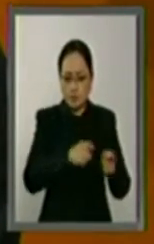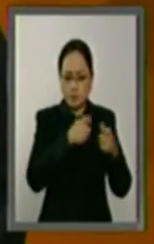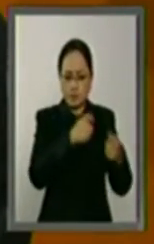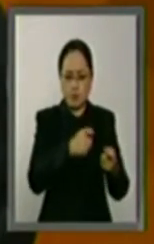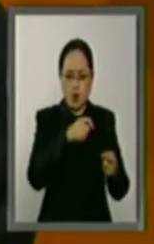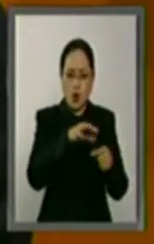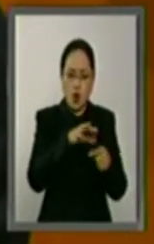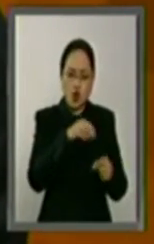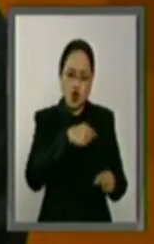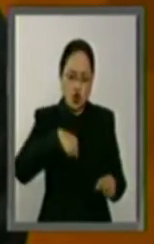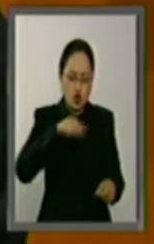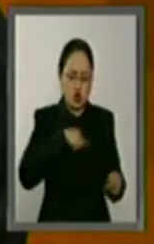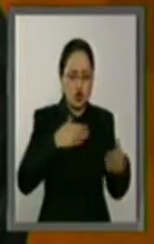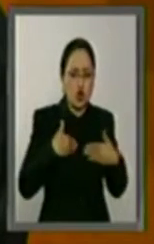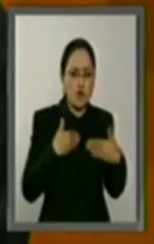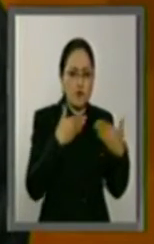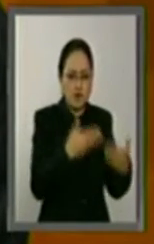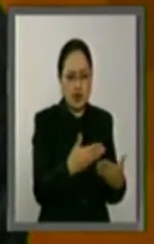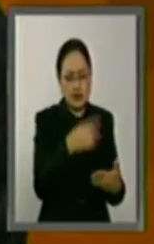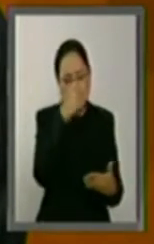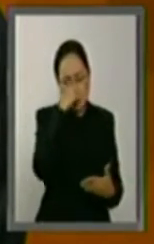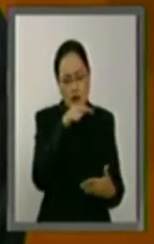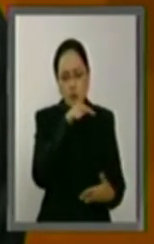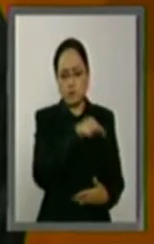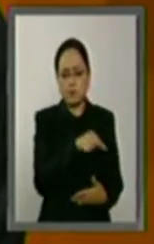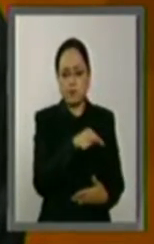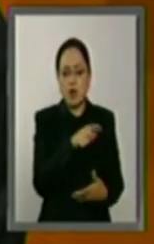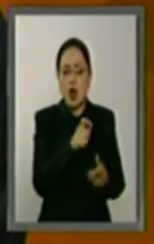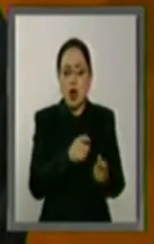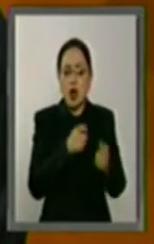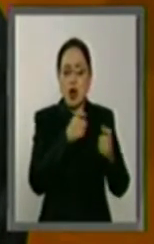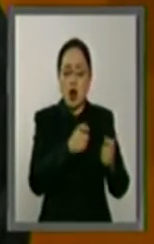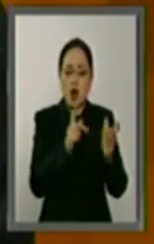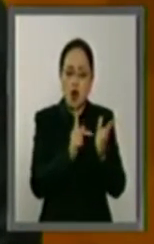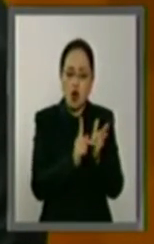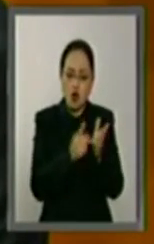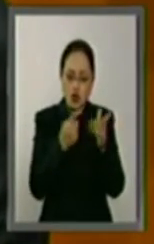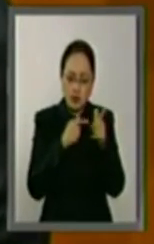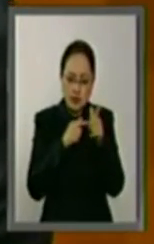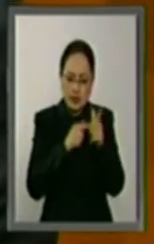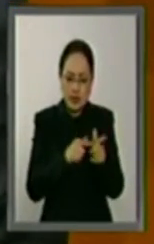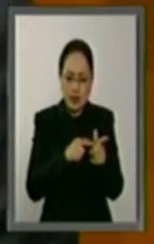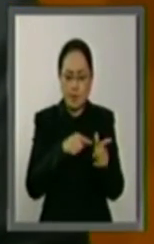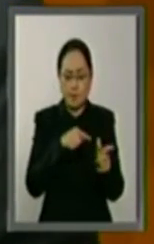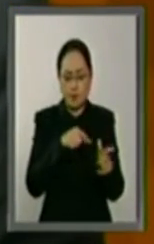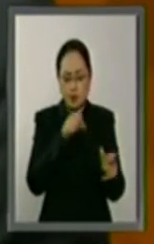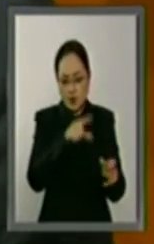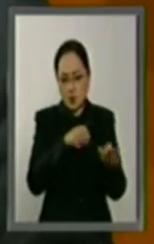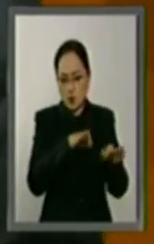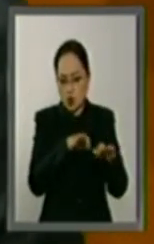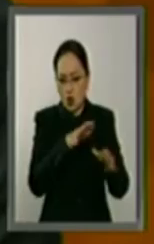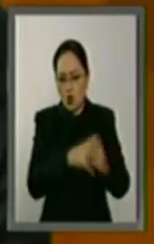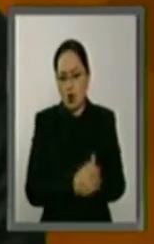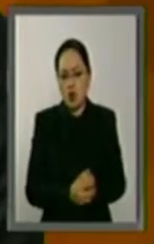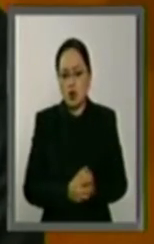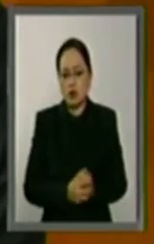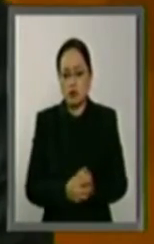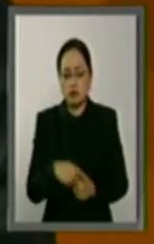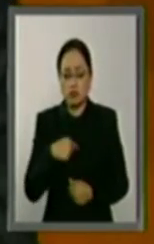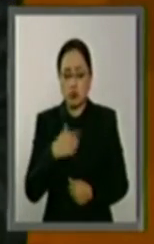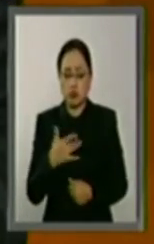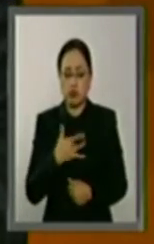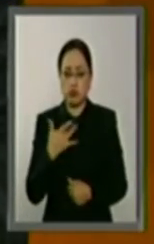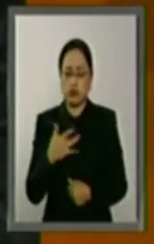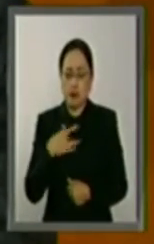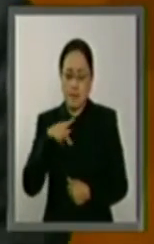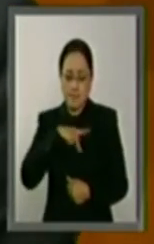el voto de confianza para ratificar su nombramiento. En lo particular,